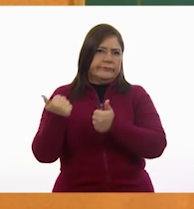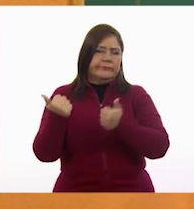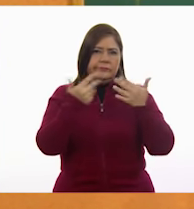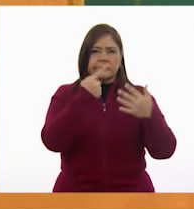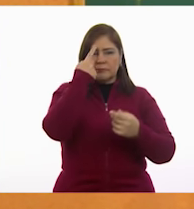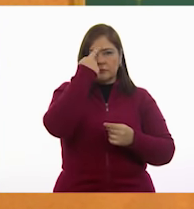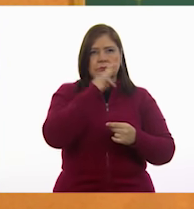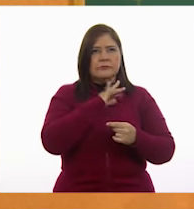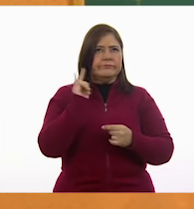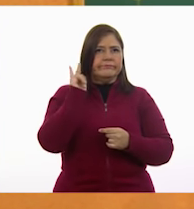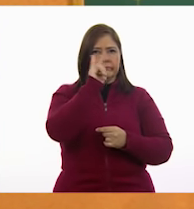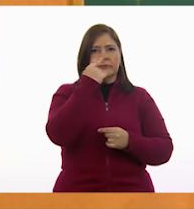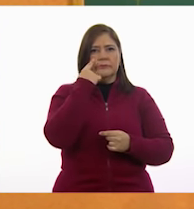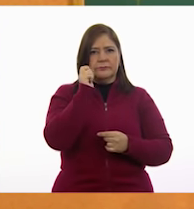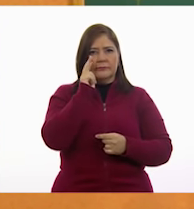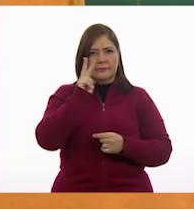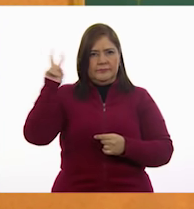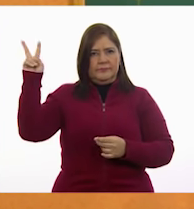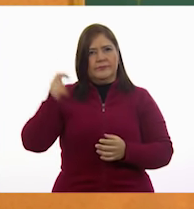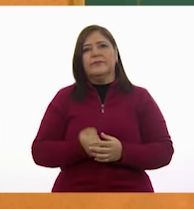Sí. Lo ponemos aquí arriba de la mesa.